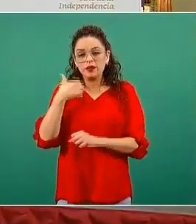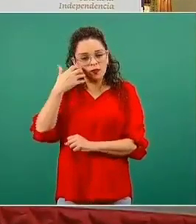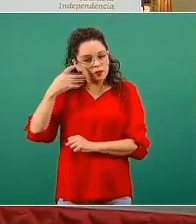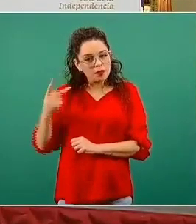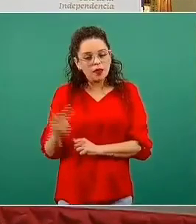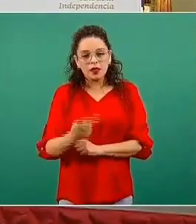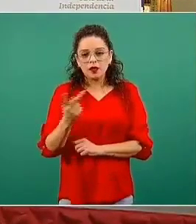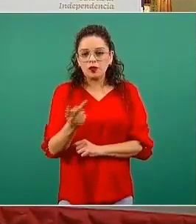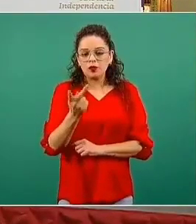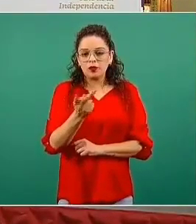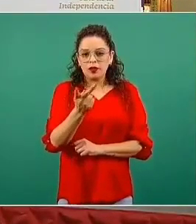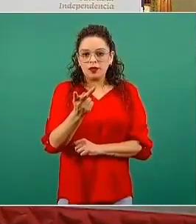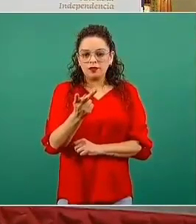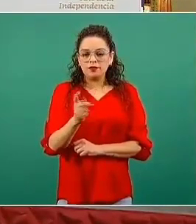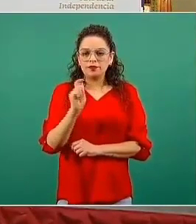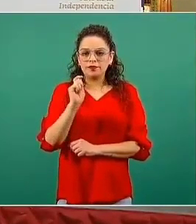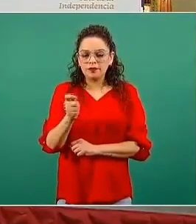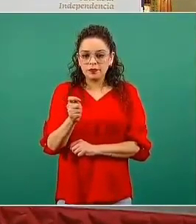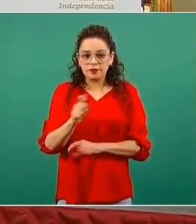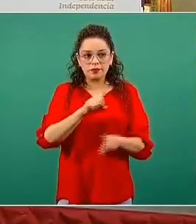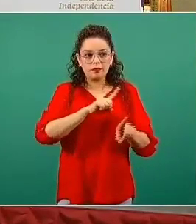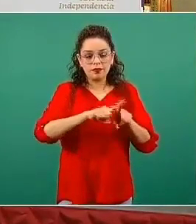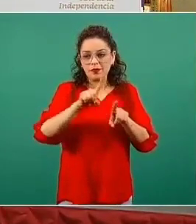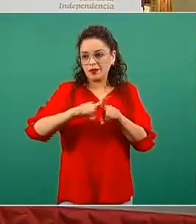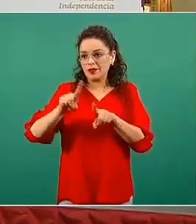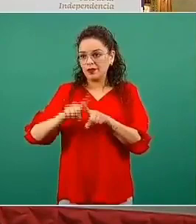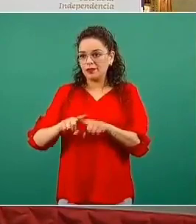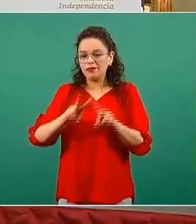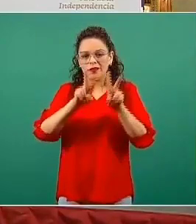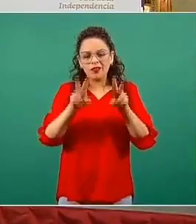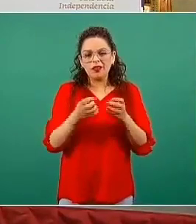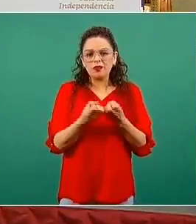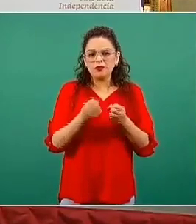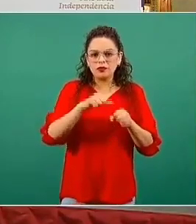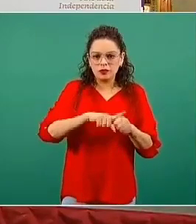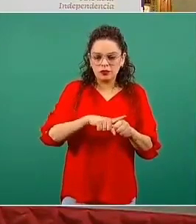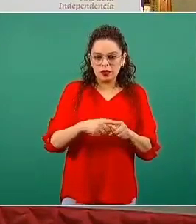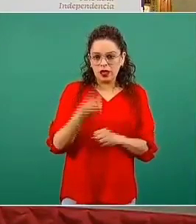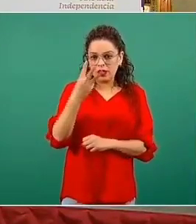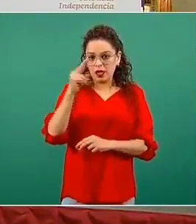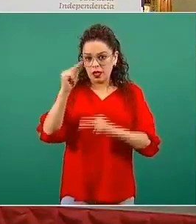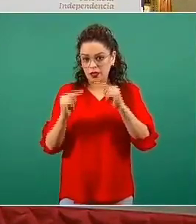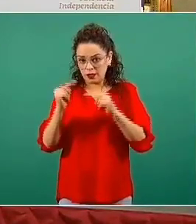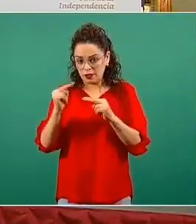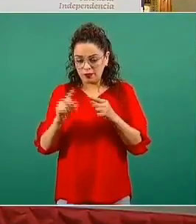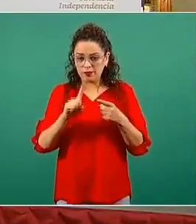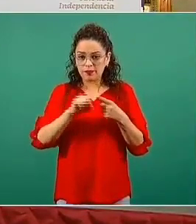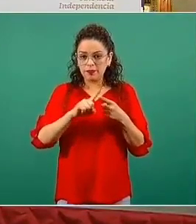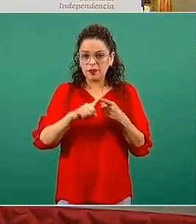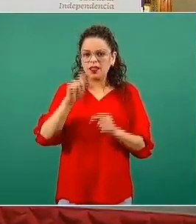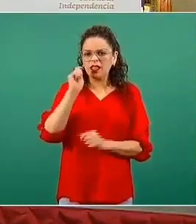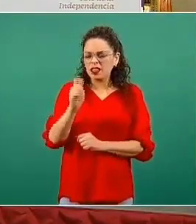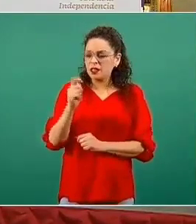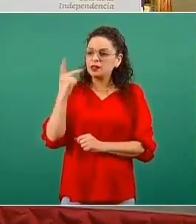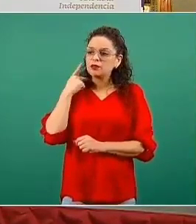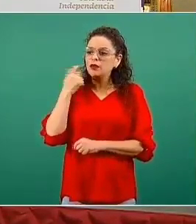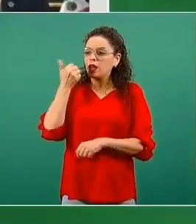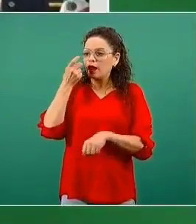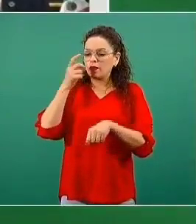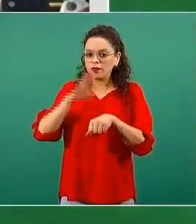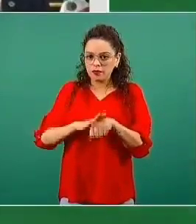una diversidad social en tres niveles. Una es el nivel político-administrativo, en